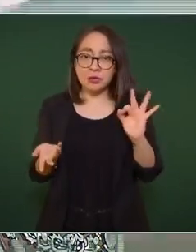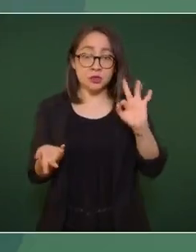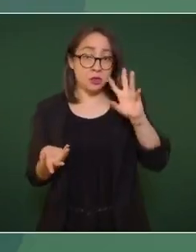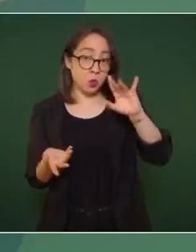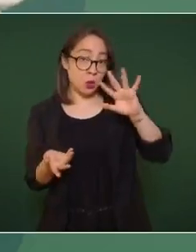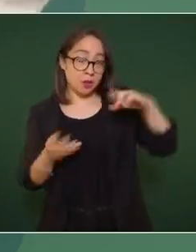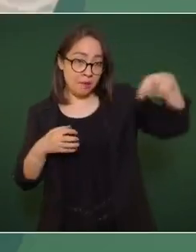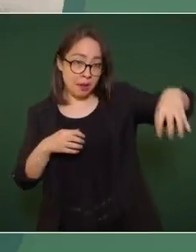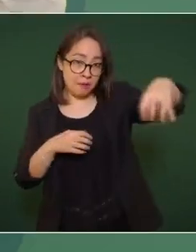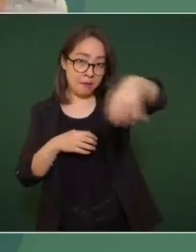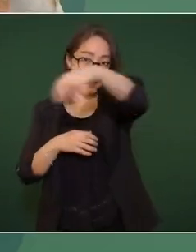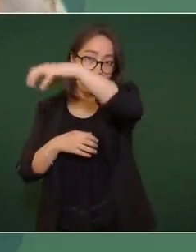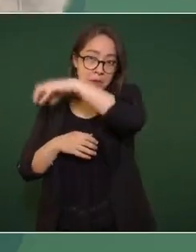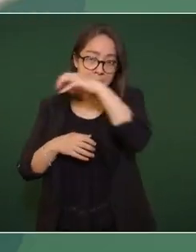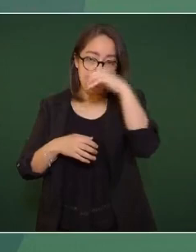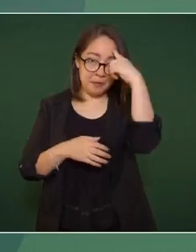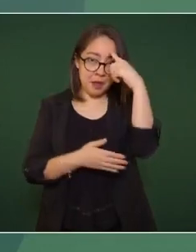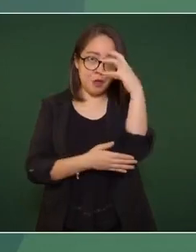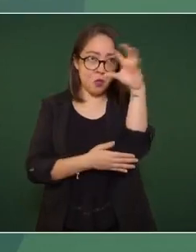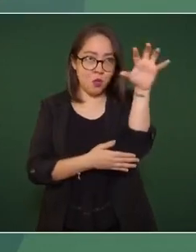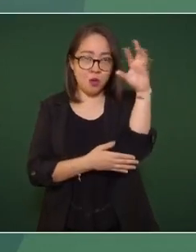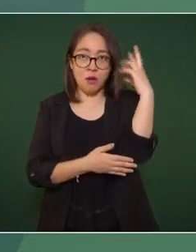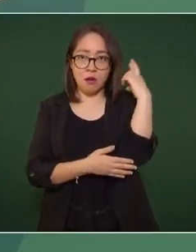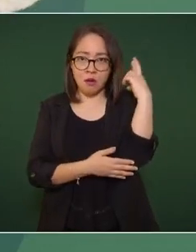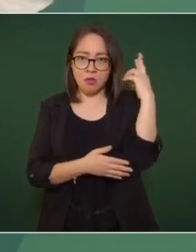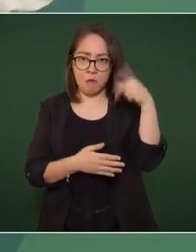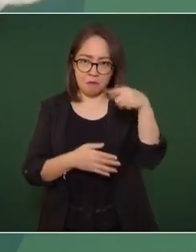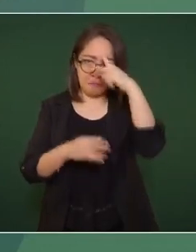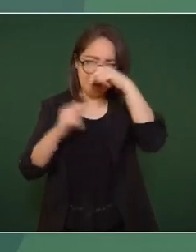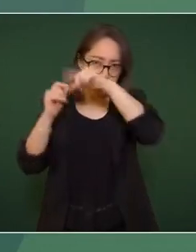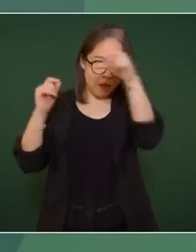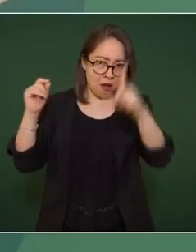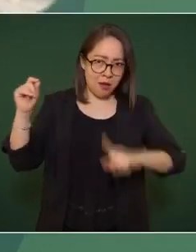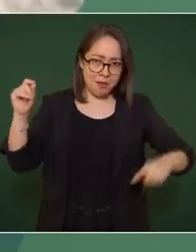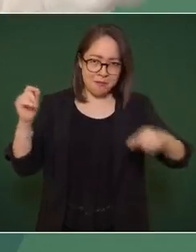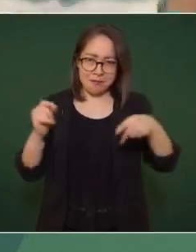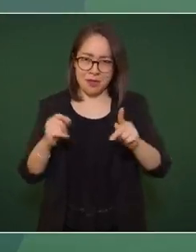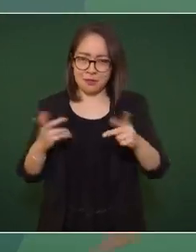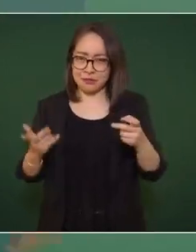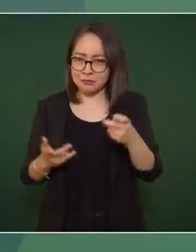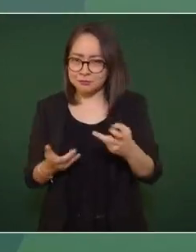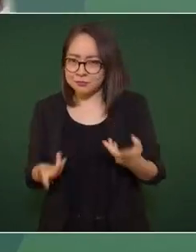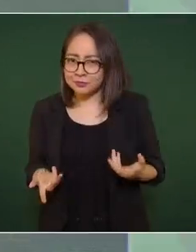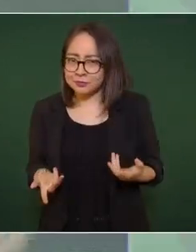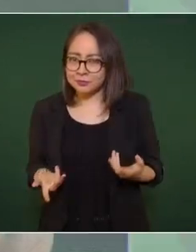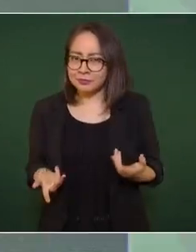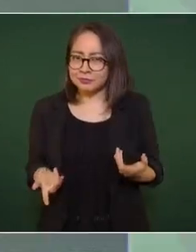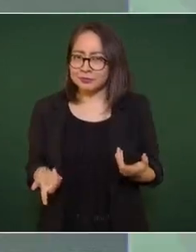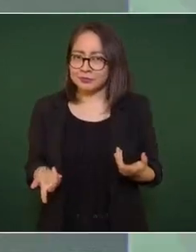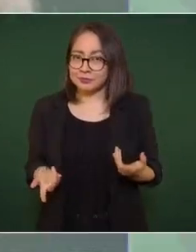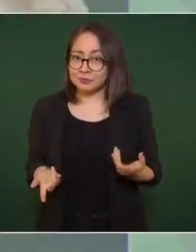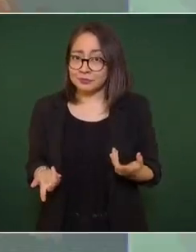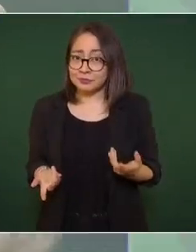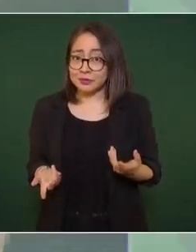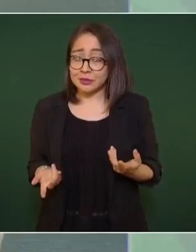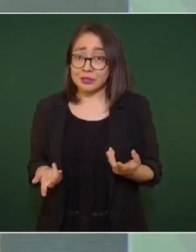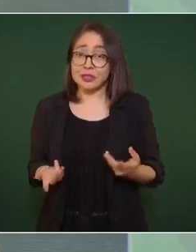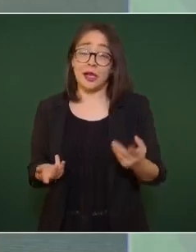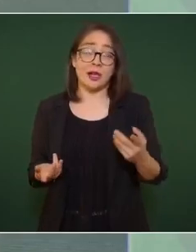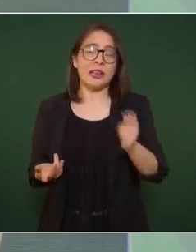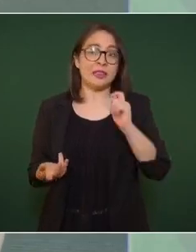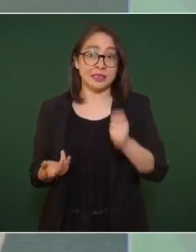radiodifusoras en el país, pero eso no significa que es la radio